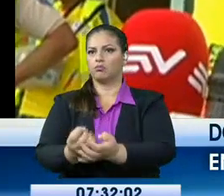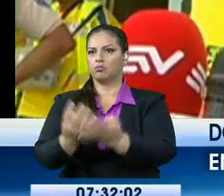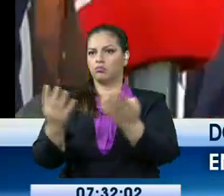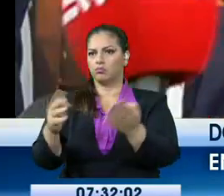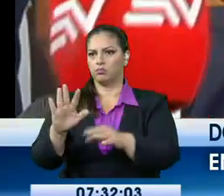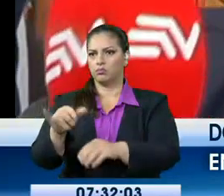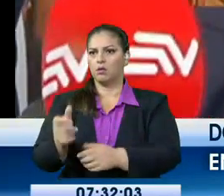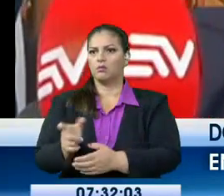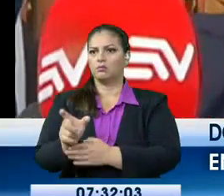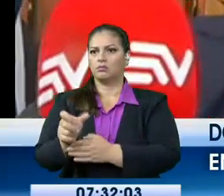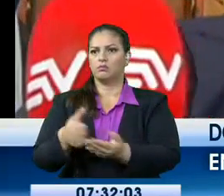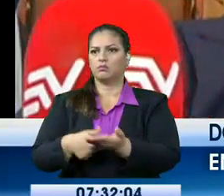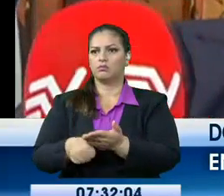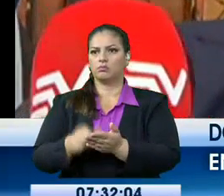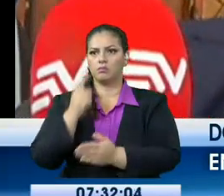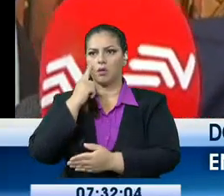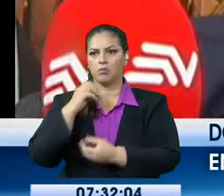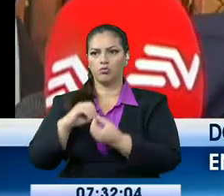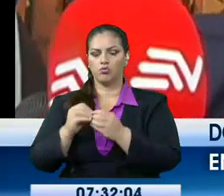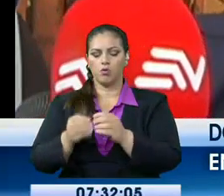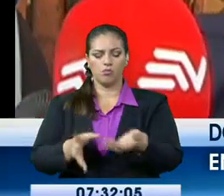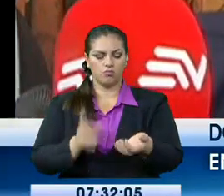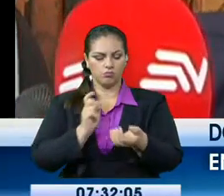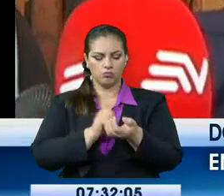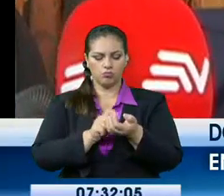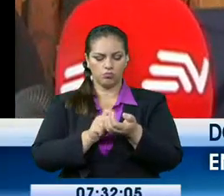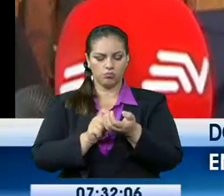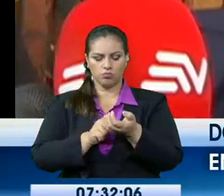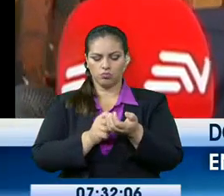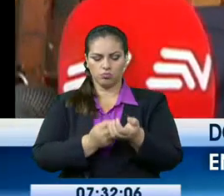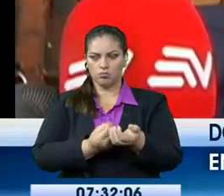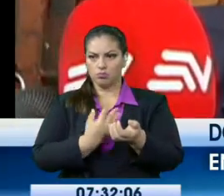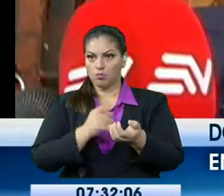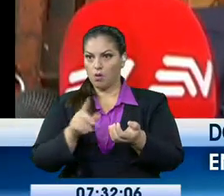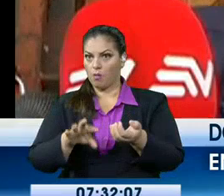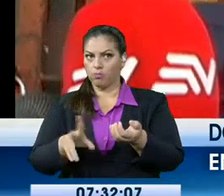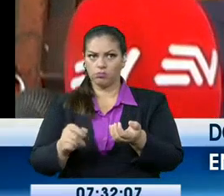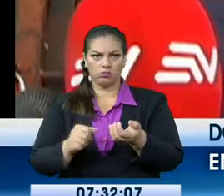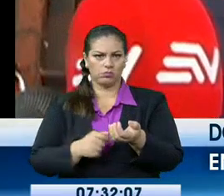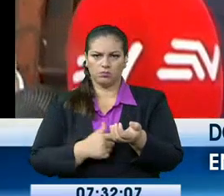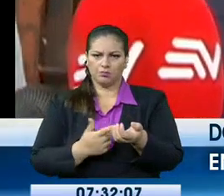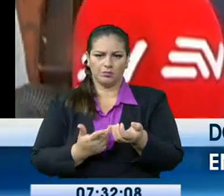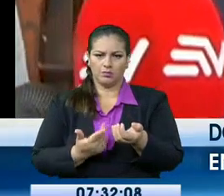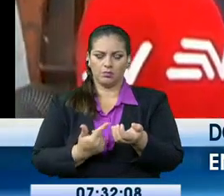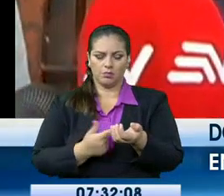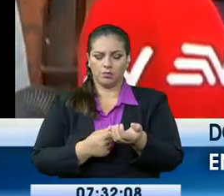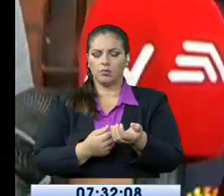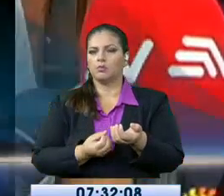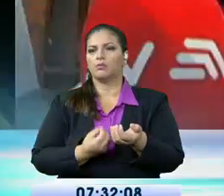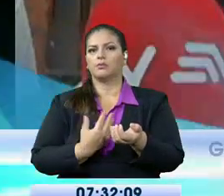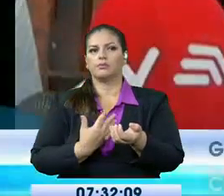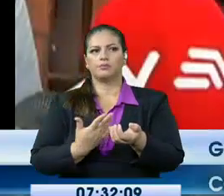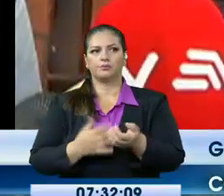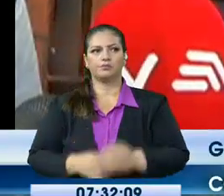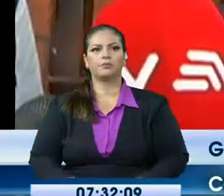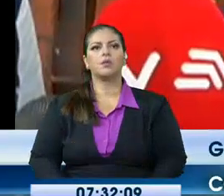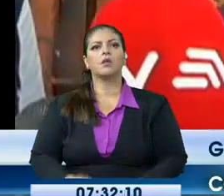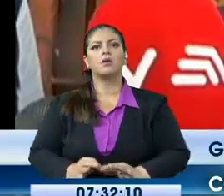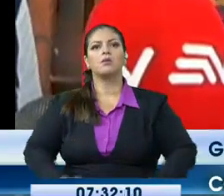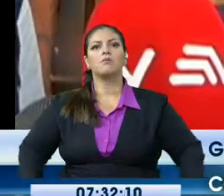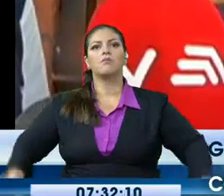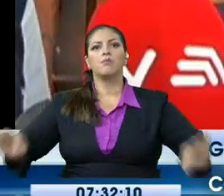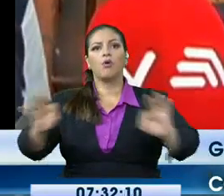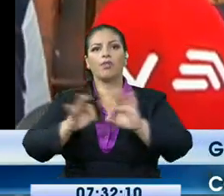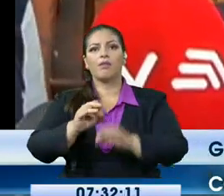vigentes. Se controlan que las habitaciones estén aseadas, que tengan los botones de pánico, que tengan todas las medidas de seguridad. Se